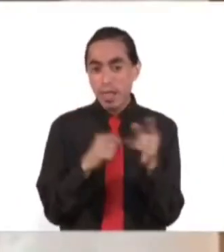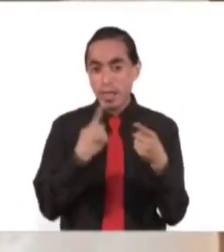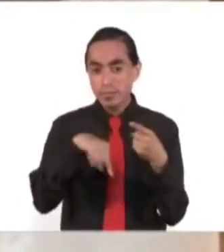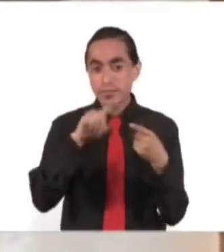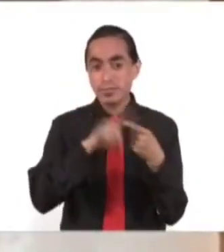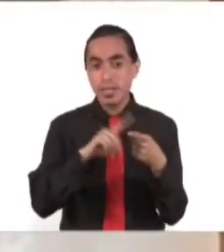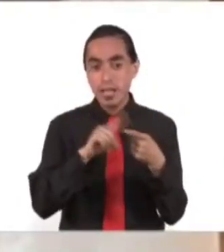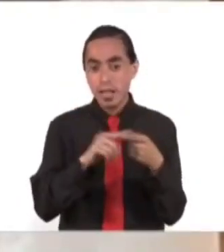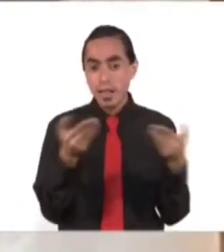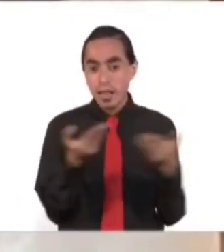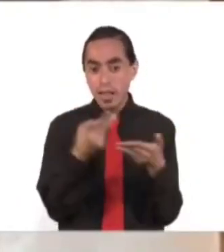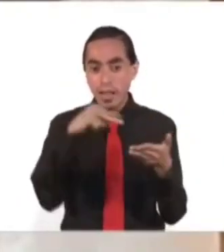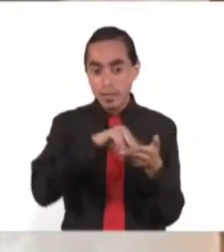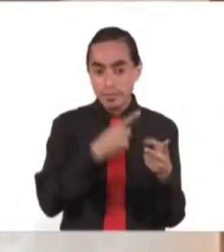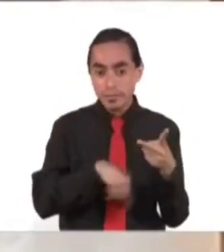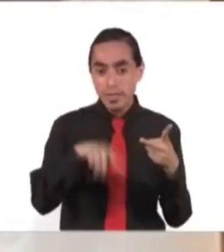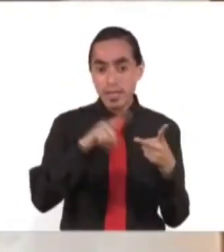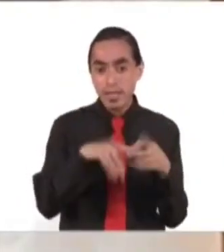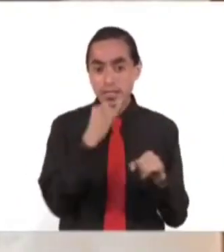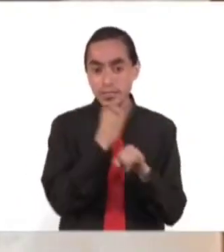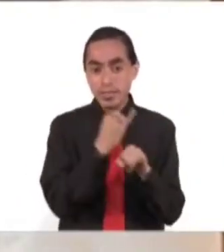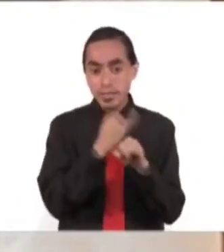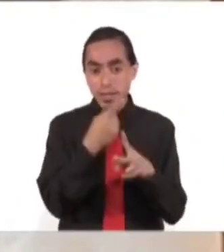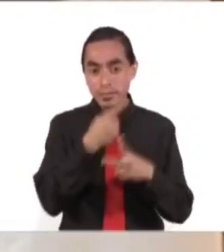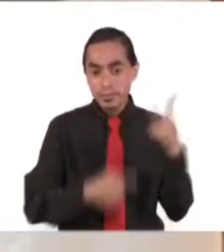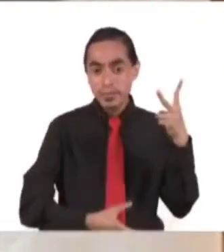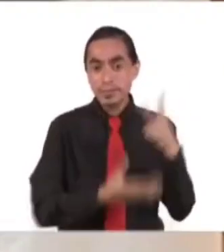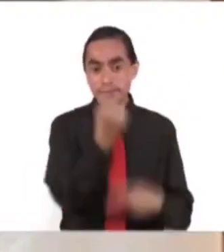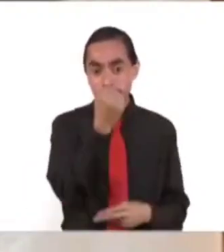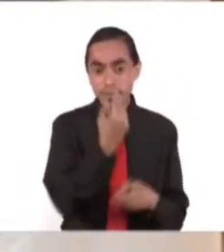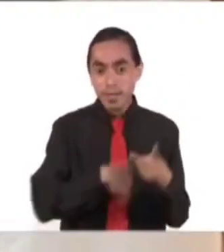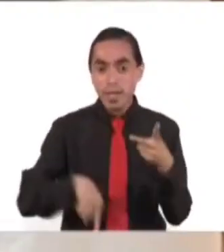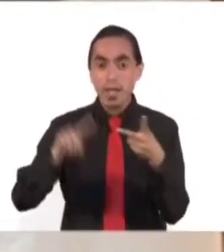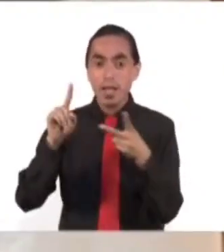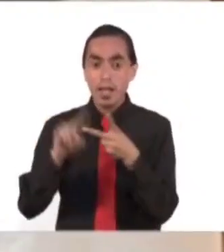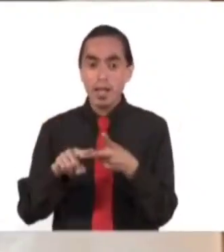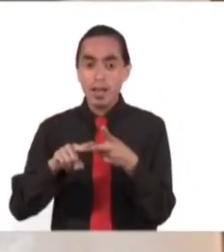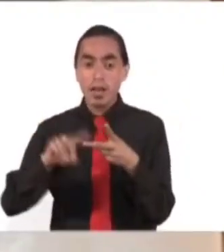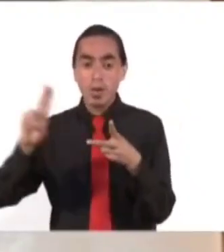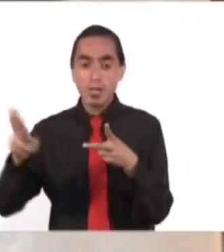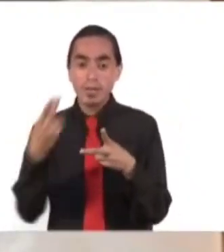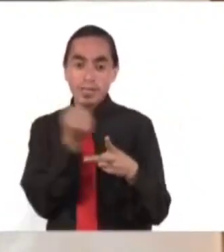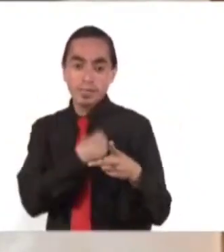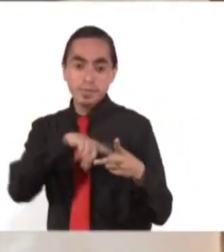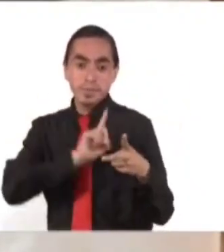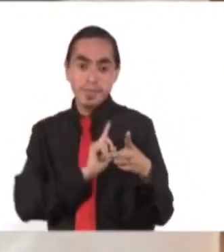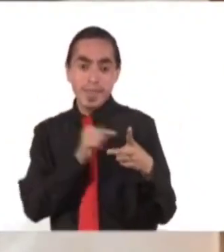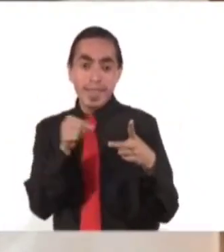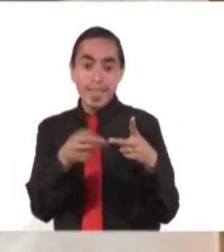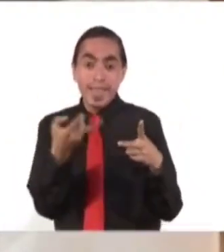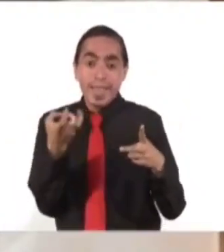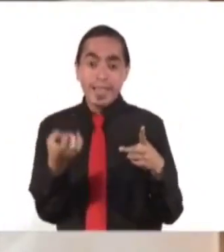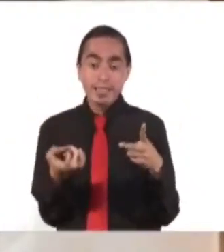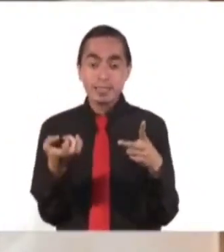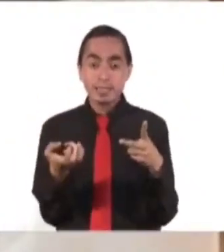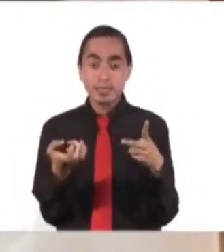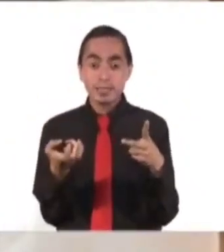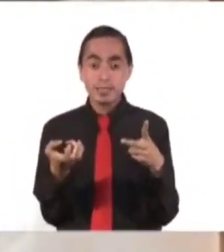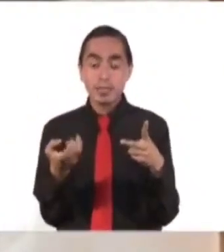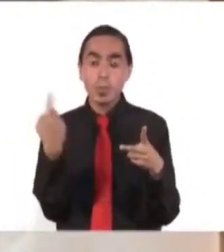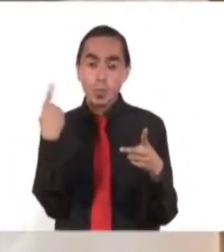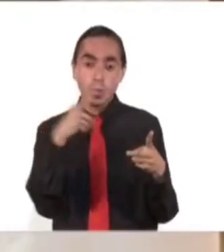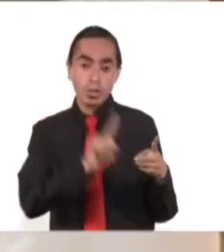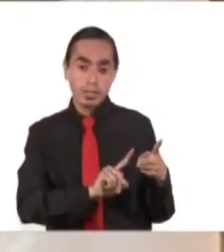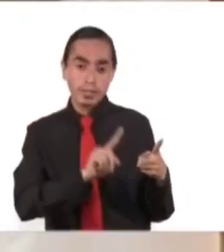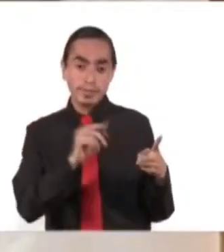y también presencial, y la Universidad de la Salud. La Universidad de la Salud fue una solicitud que hizo, o una